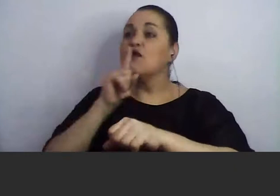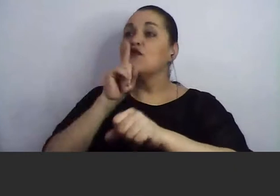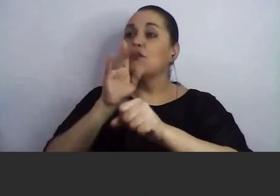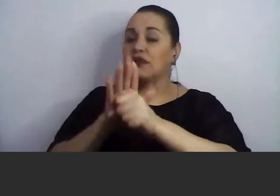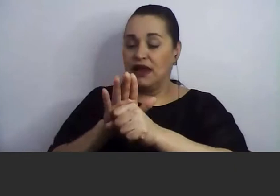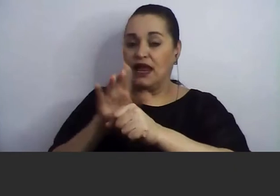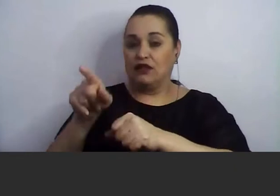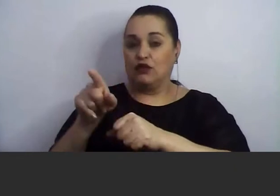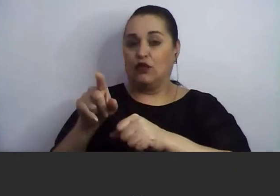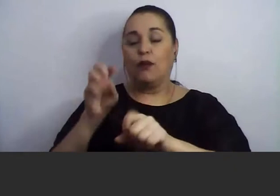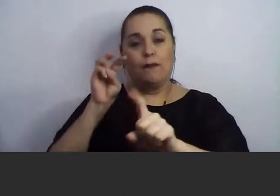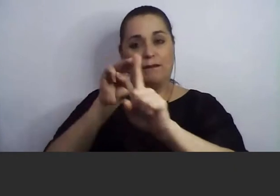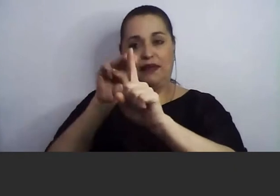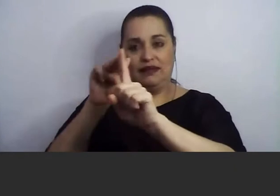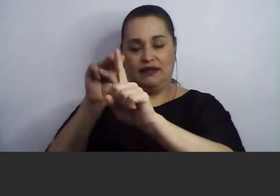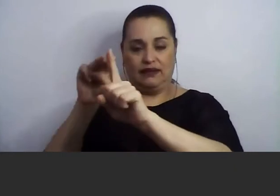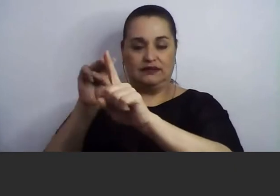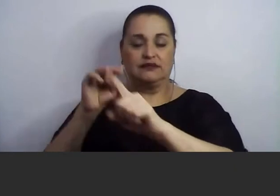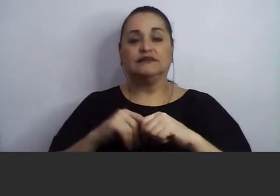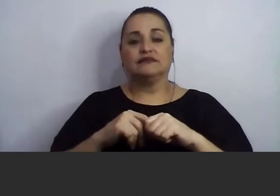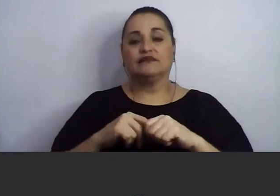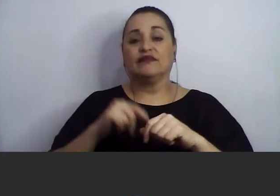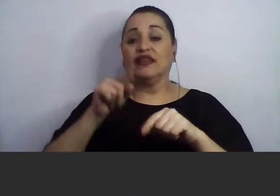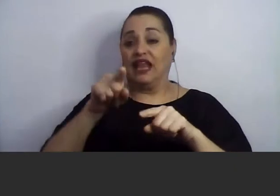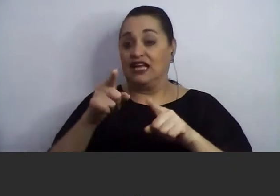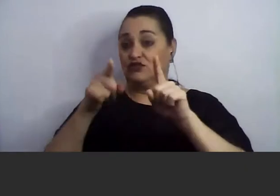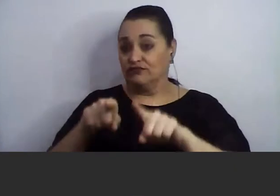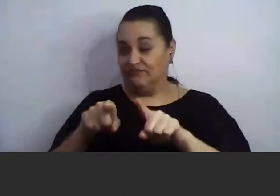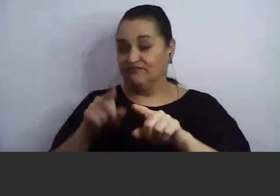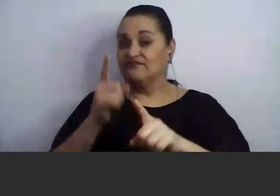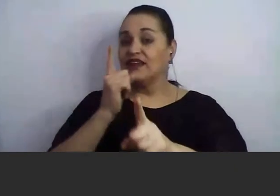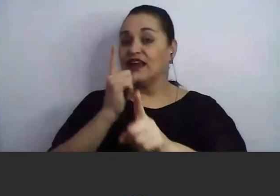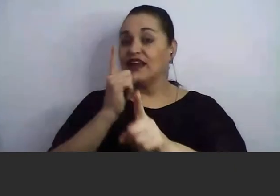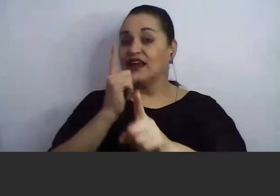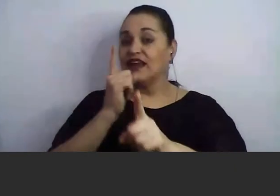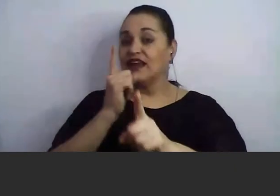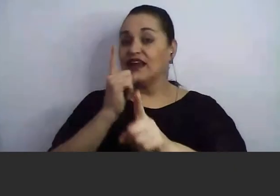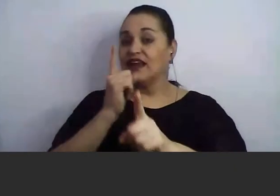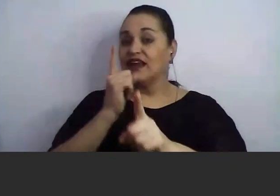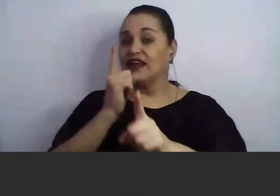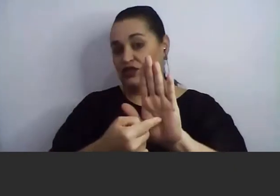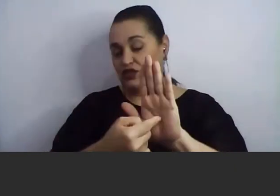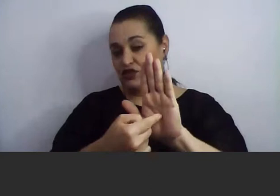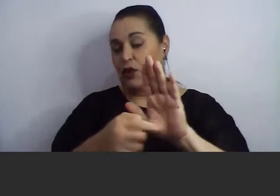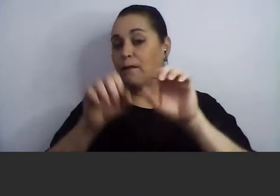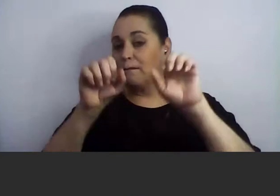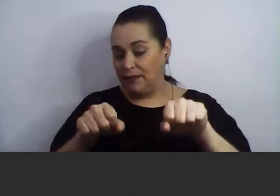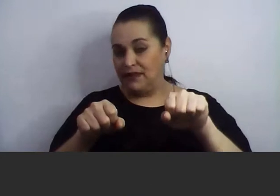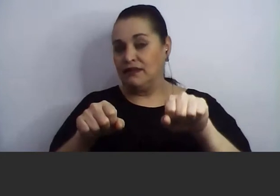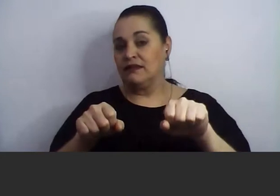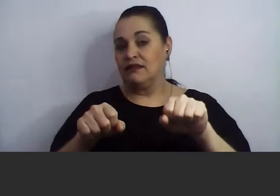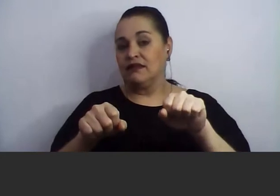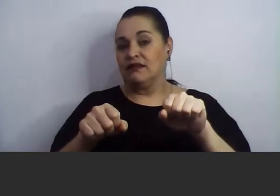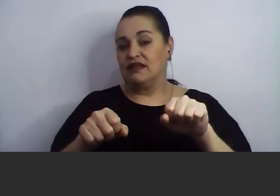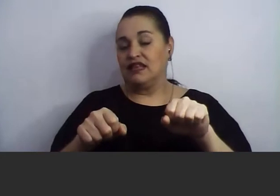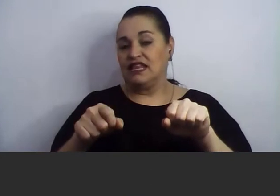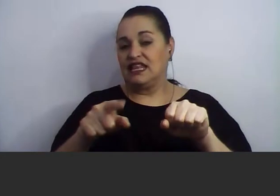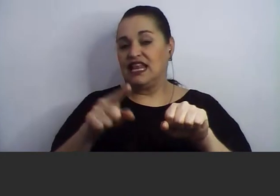de estas metas, lo cual efectivamente la exposición nos permite entonces una